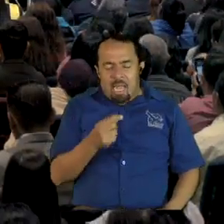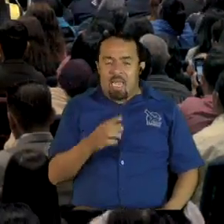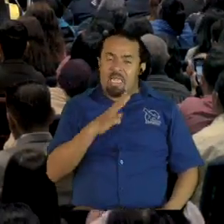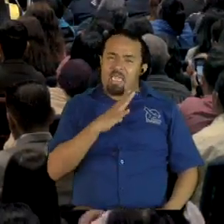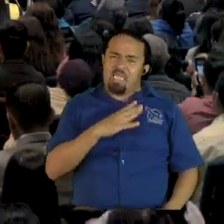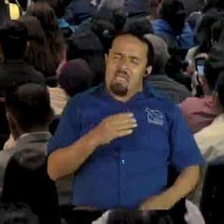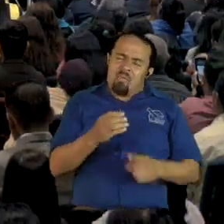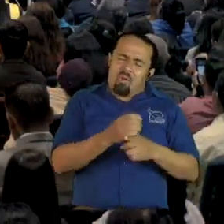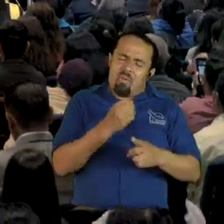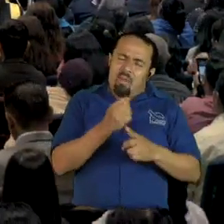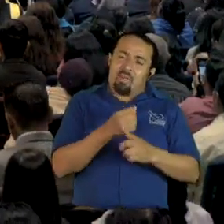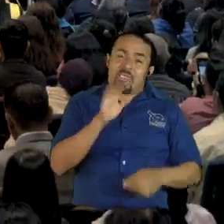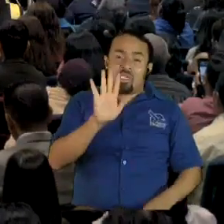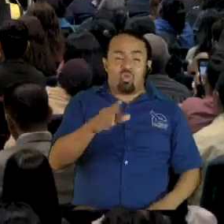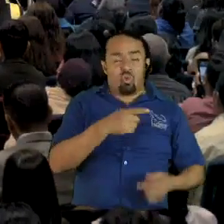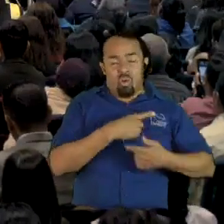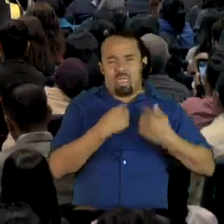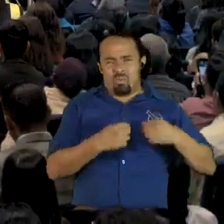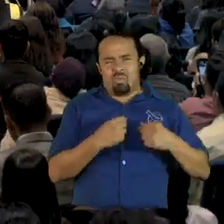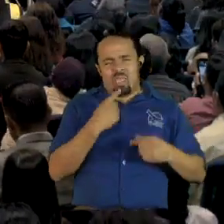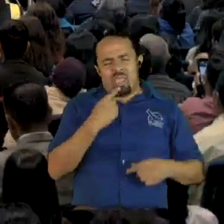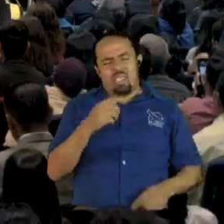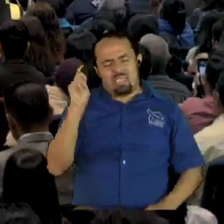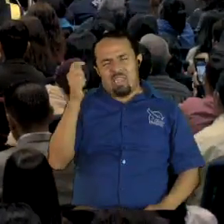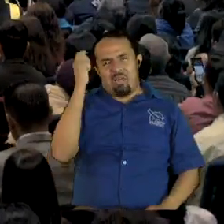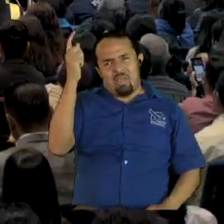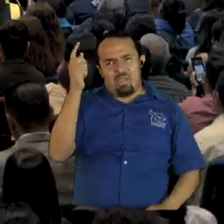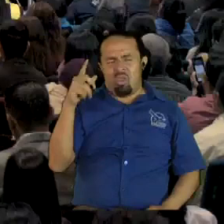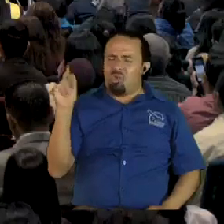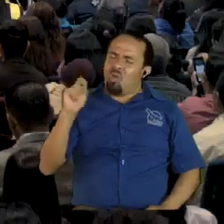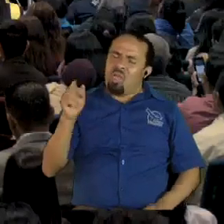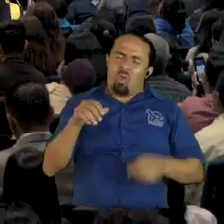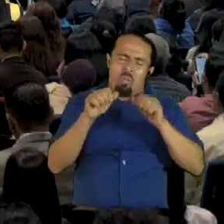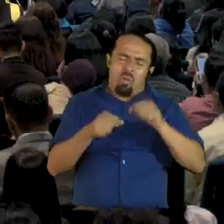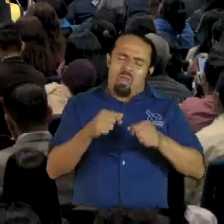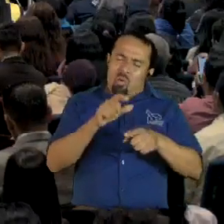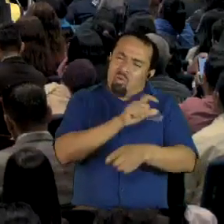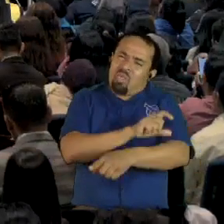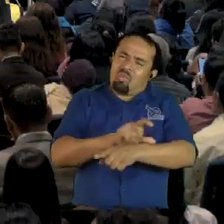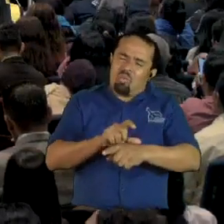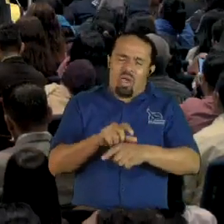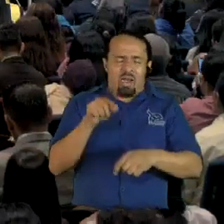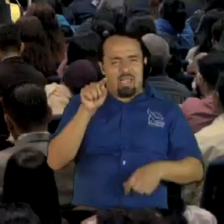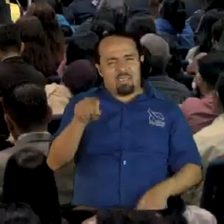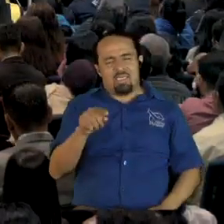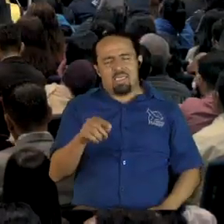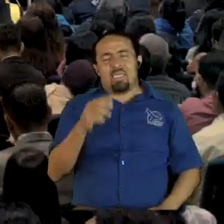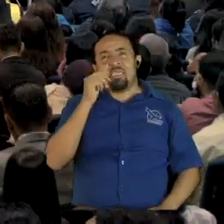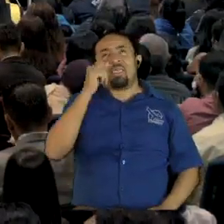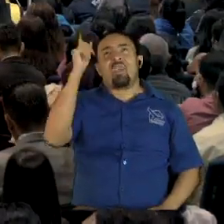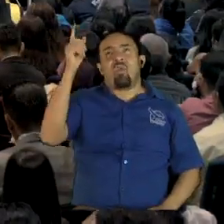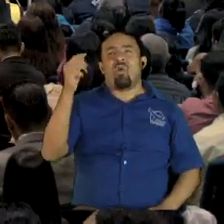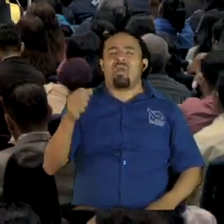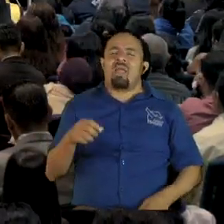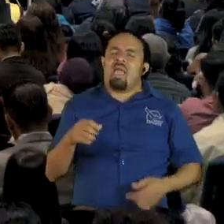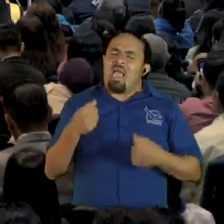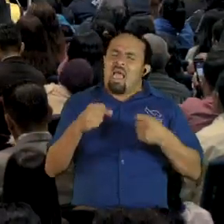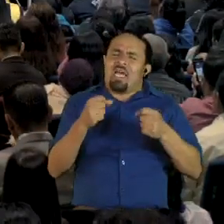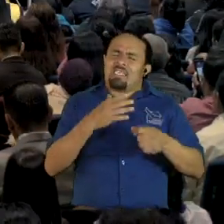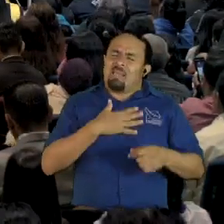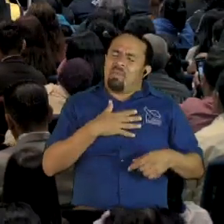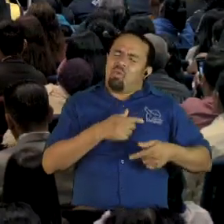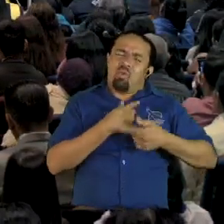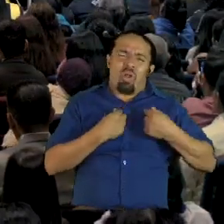Y entonces le dice, yo ya no puedo seguir así. Yo ya no puedo seguir con este corazón Dame, Señor, crea en mí, oh Dios,